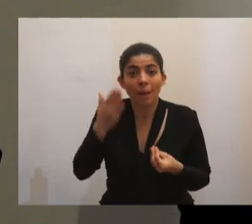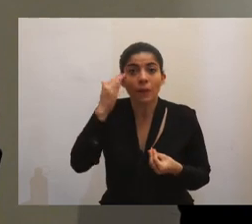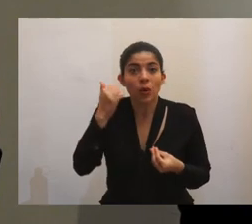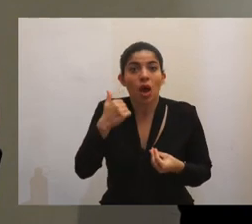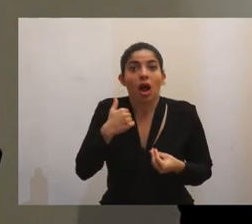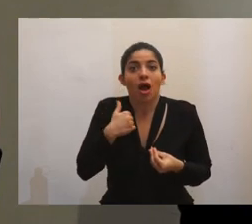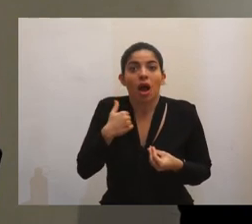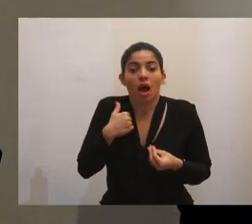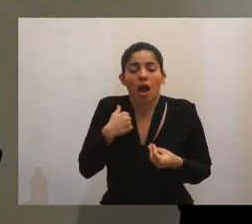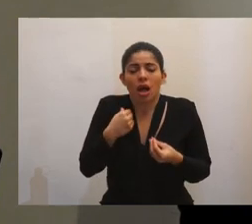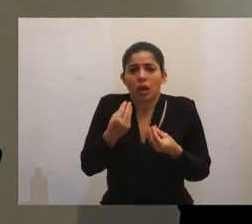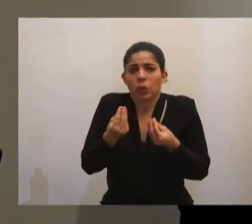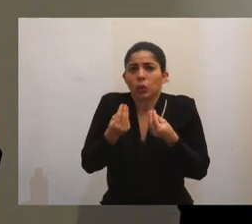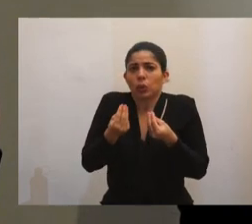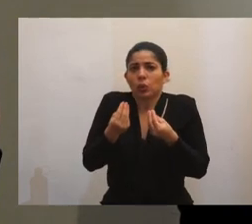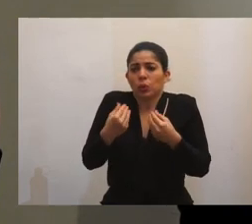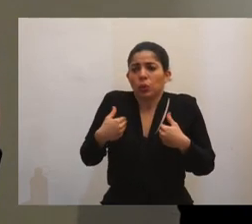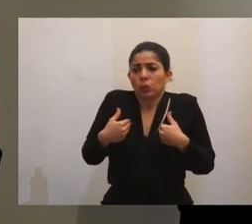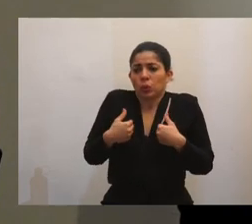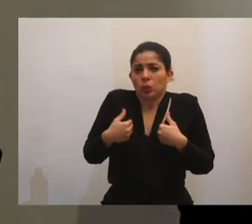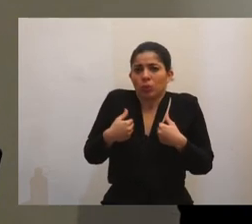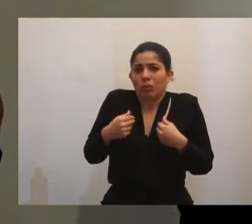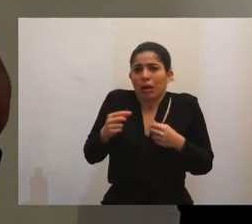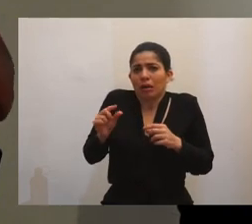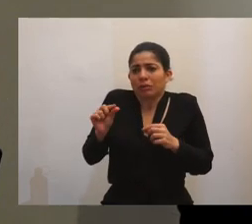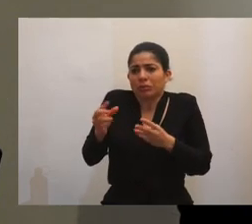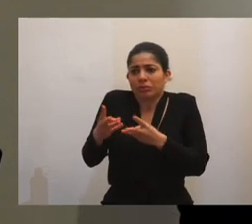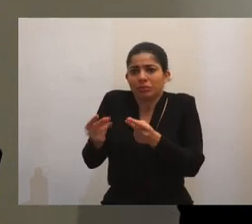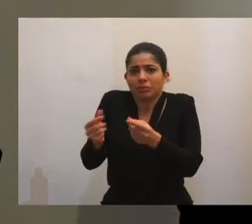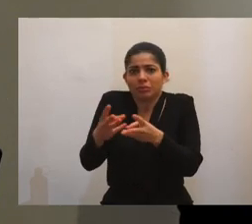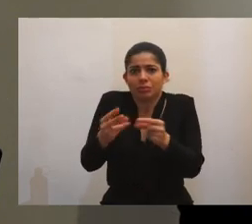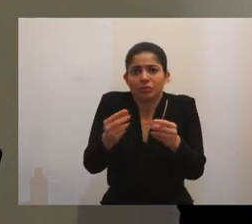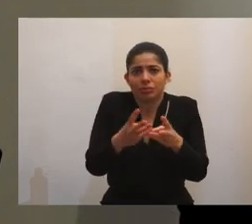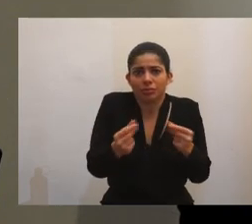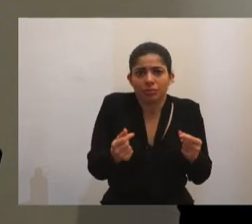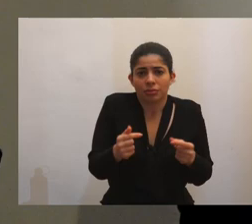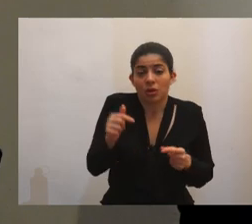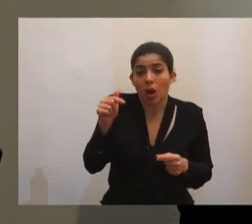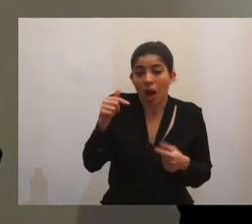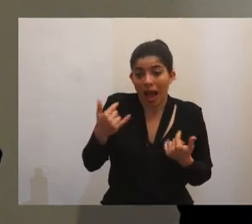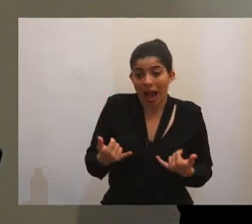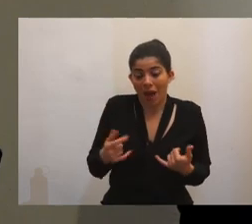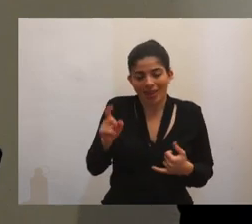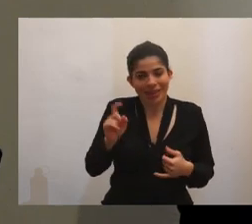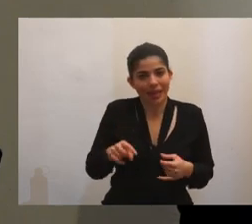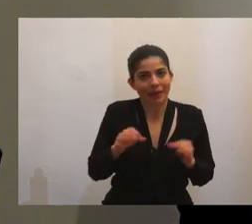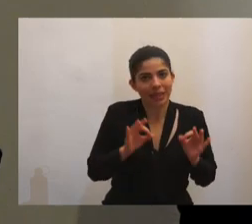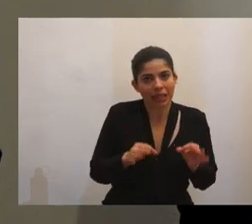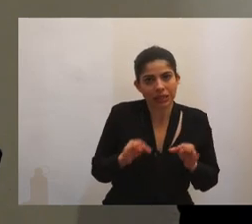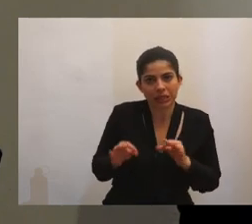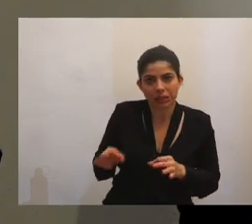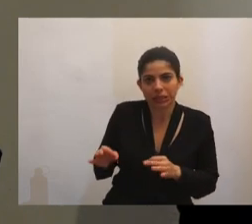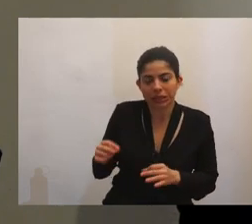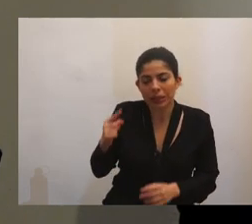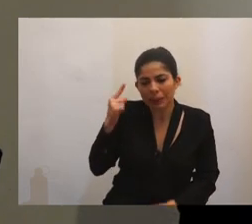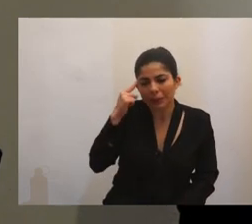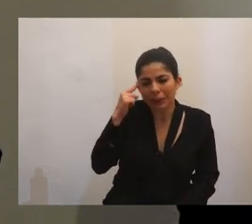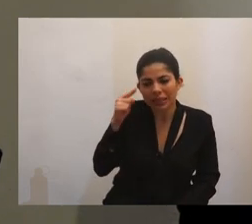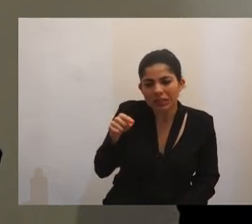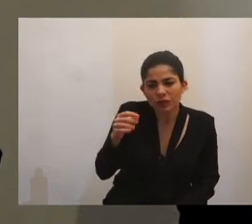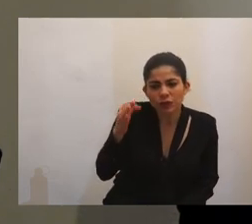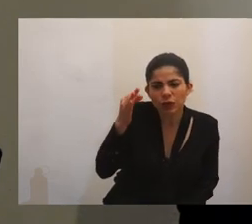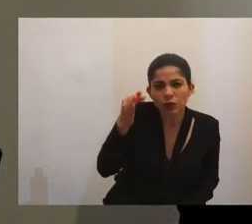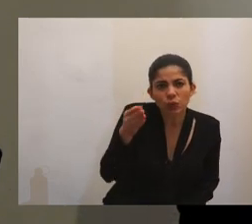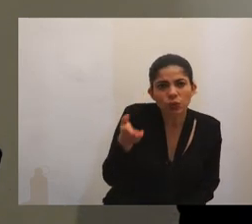una cantidad importante de especies en vías de extinción y hoy tenemos que tomar decisiones para pensar en el